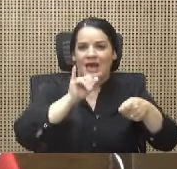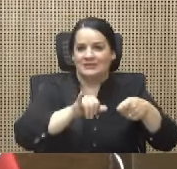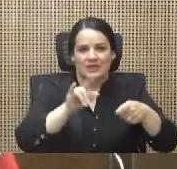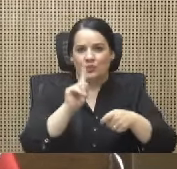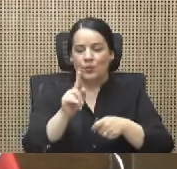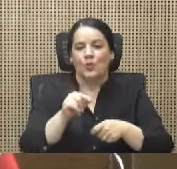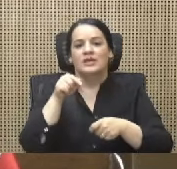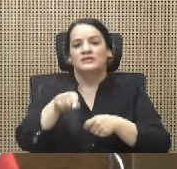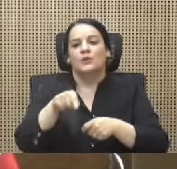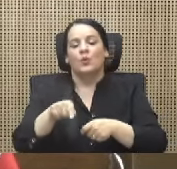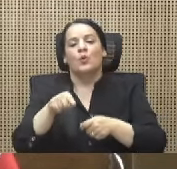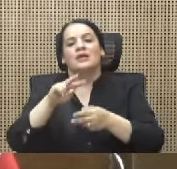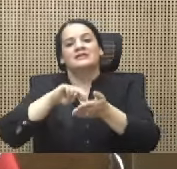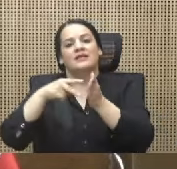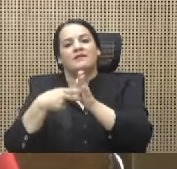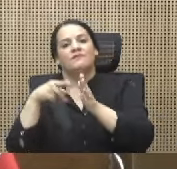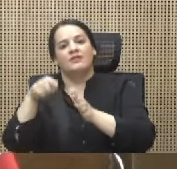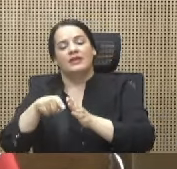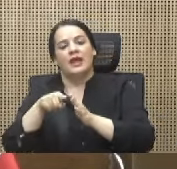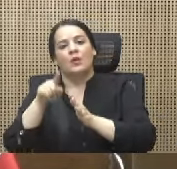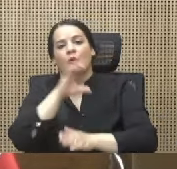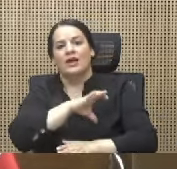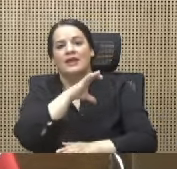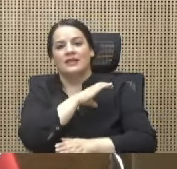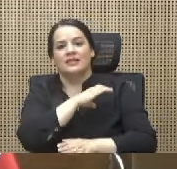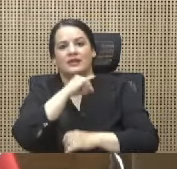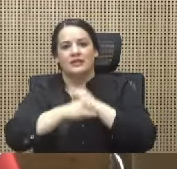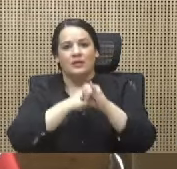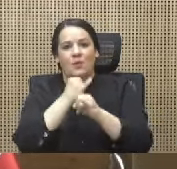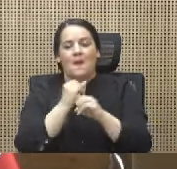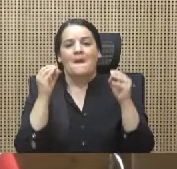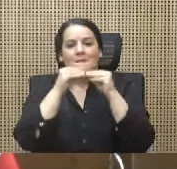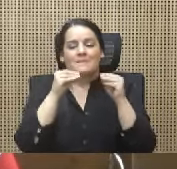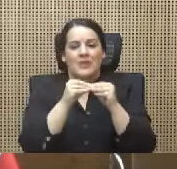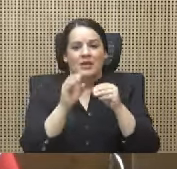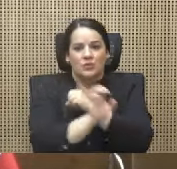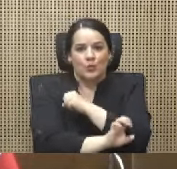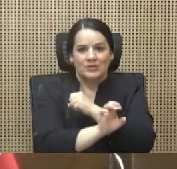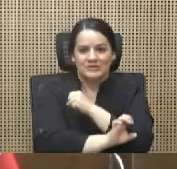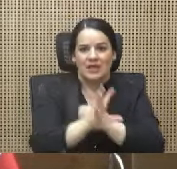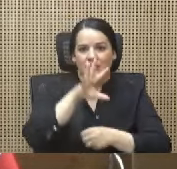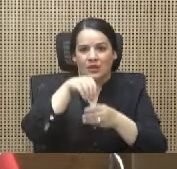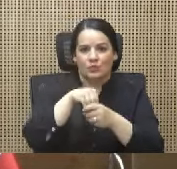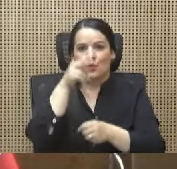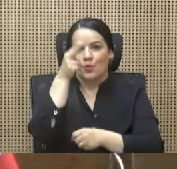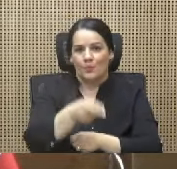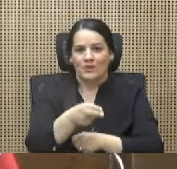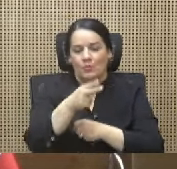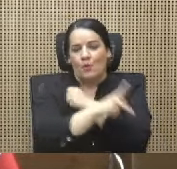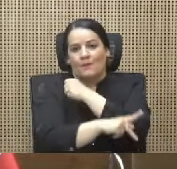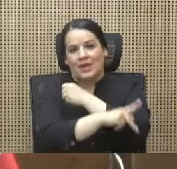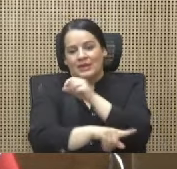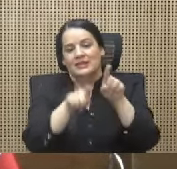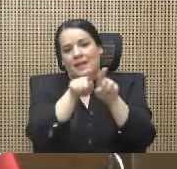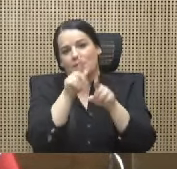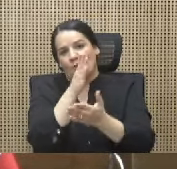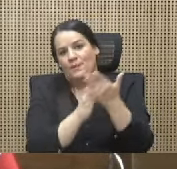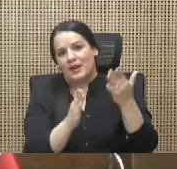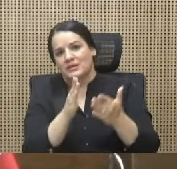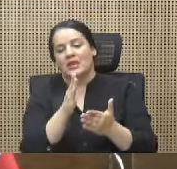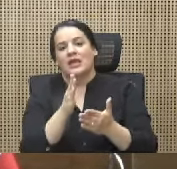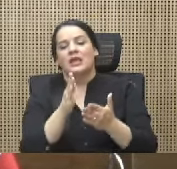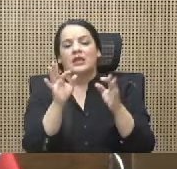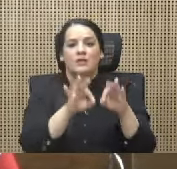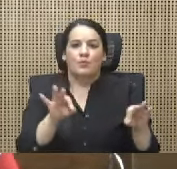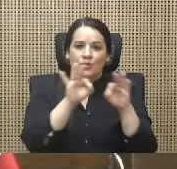carácter transnacional cuando se comete en más de un estado, se comete dentro de un solo estado, pero una parte sustancial de su